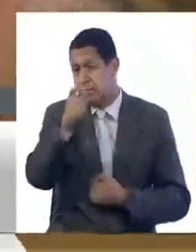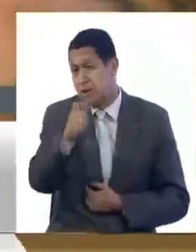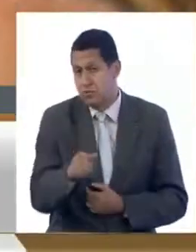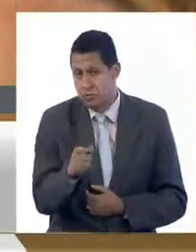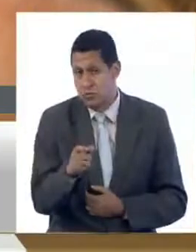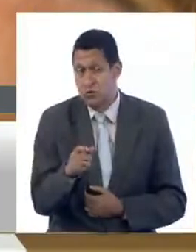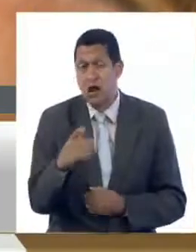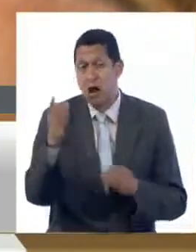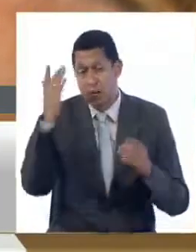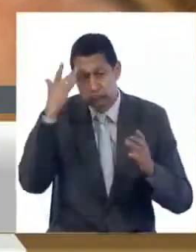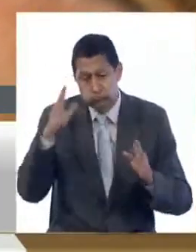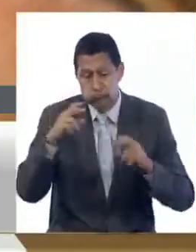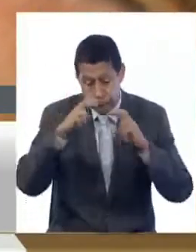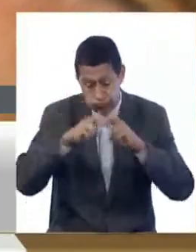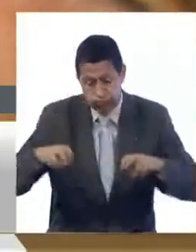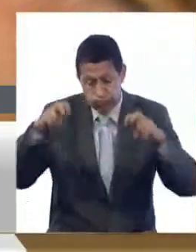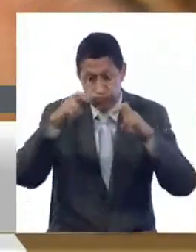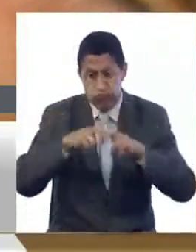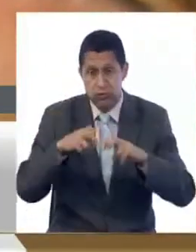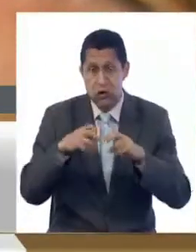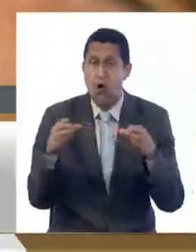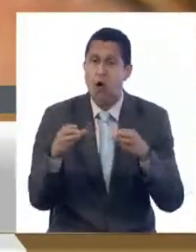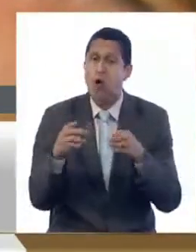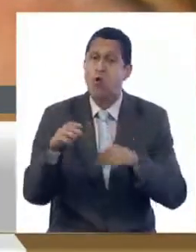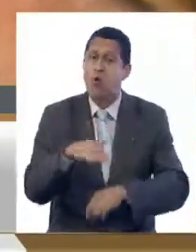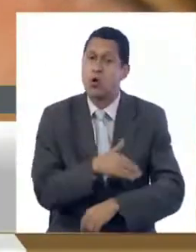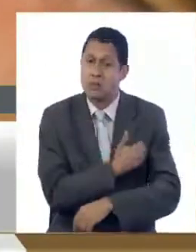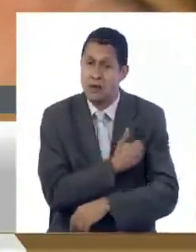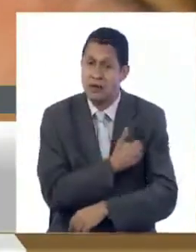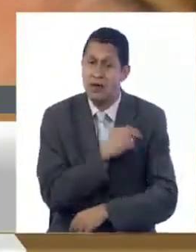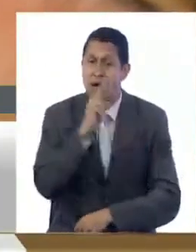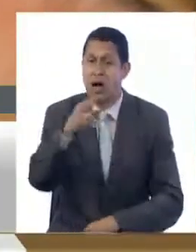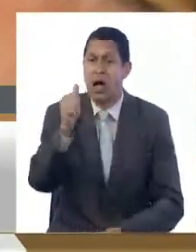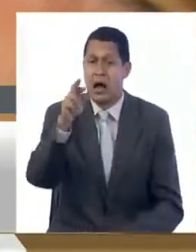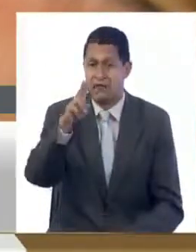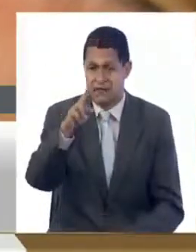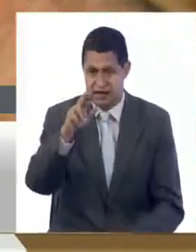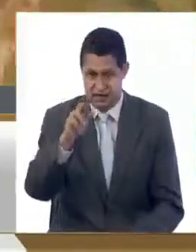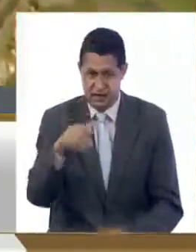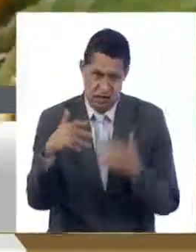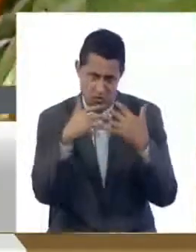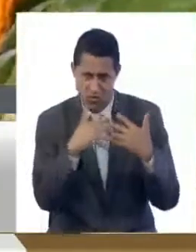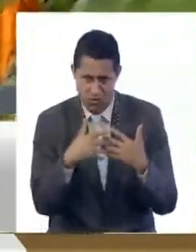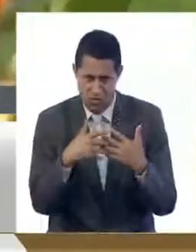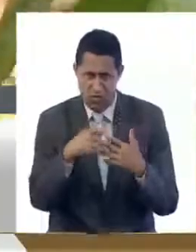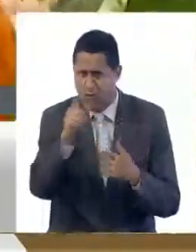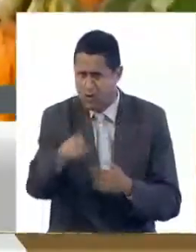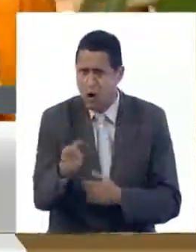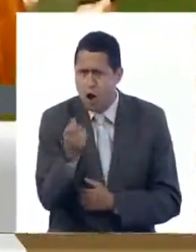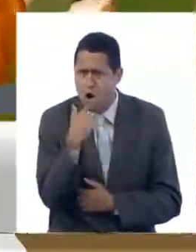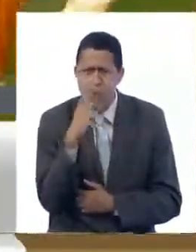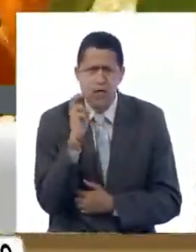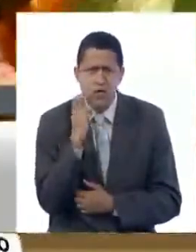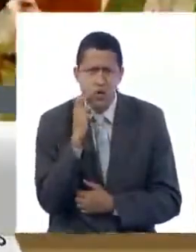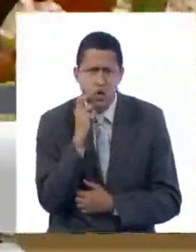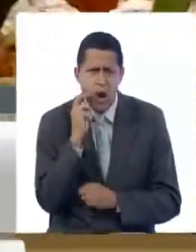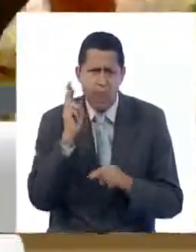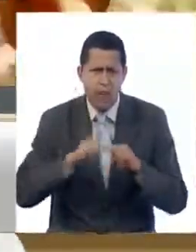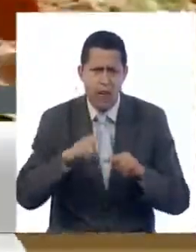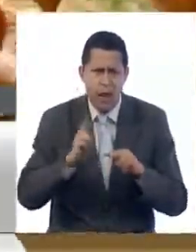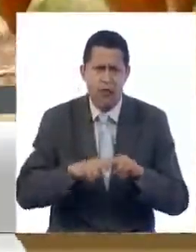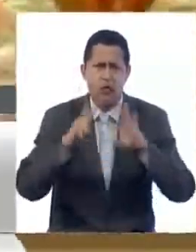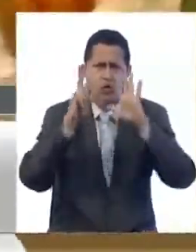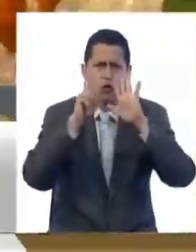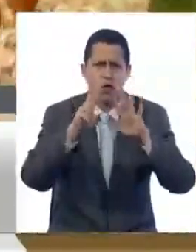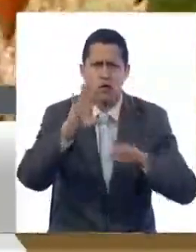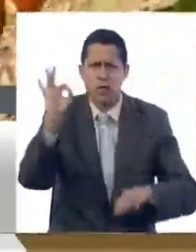De acuerdo con un estudio realizado por la Universidad de Harvard, demostró que las personas que consumían chocolate negro con